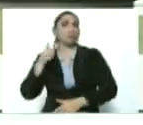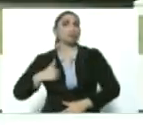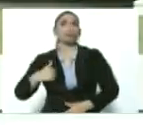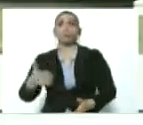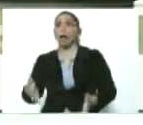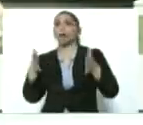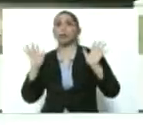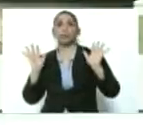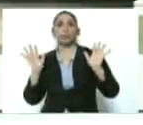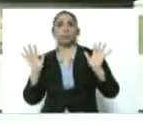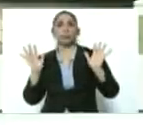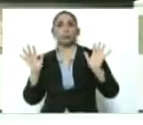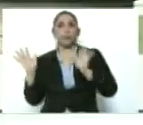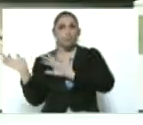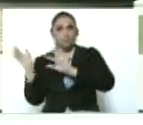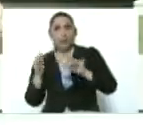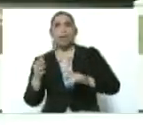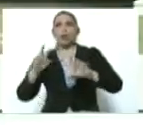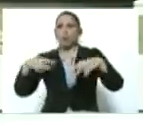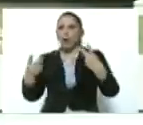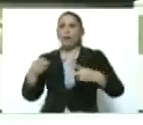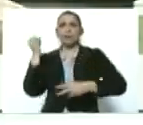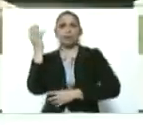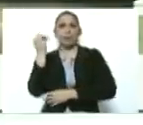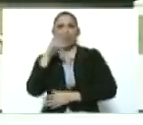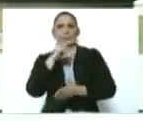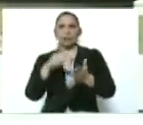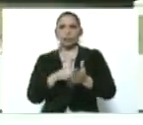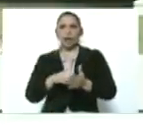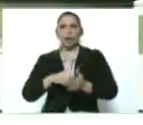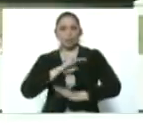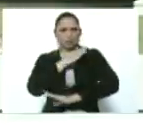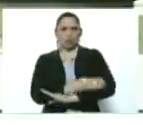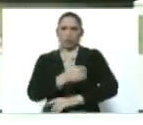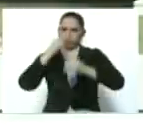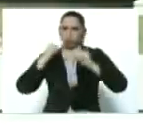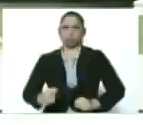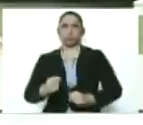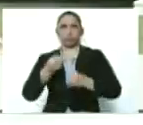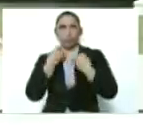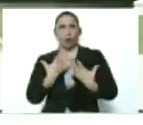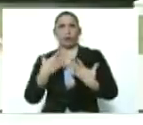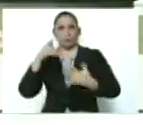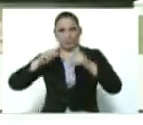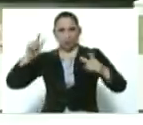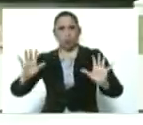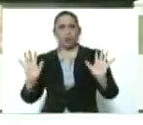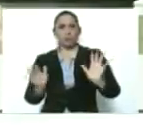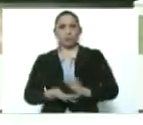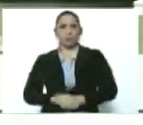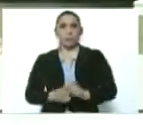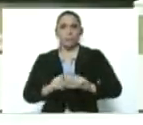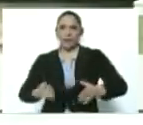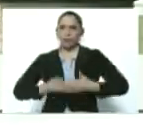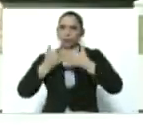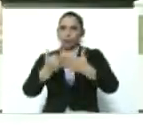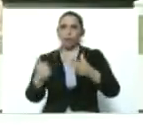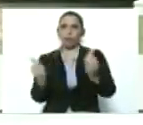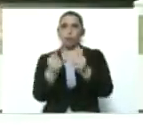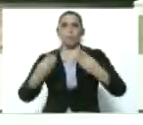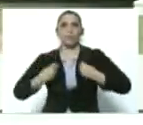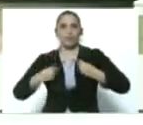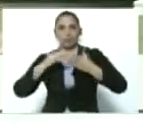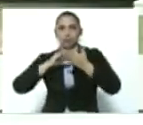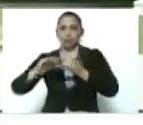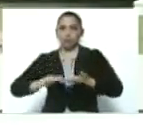que venga una nueva asamblea nacional con nuevos bríos con nuevos aires para ayudar a la convivencia en la